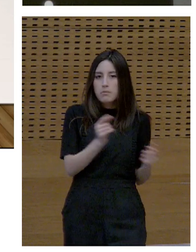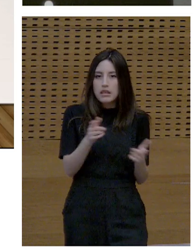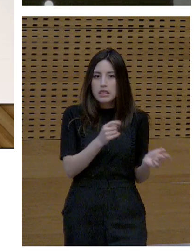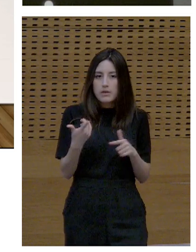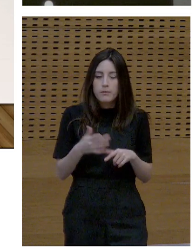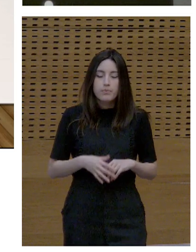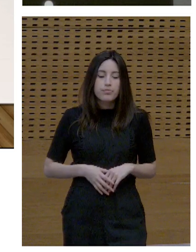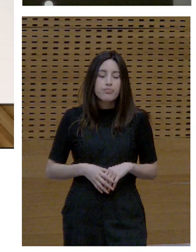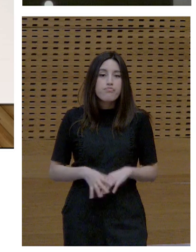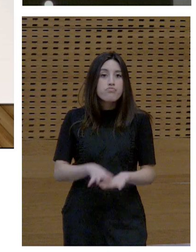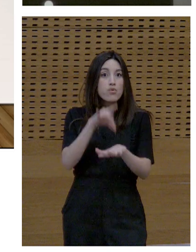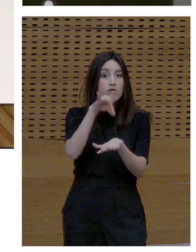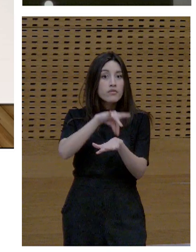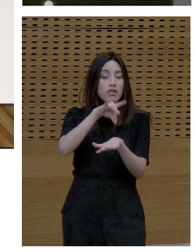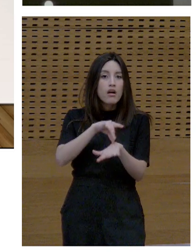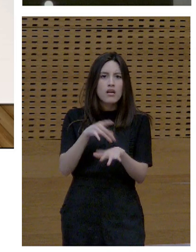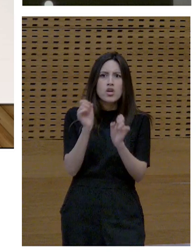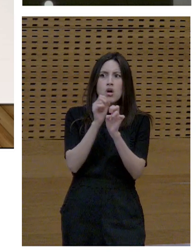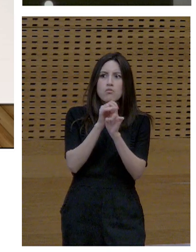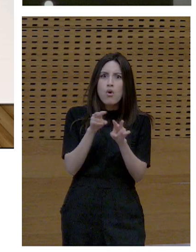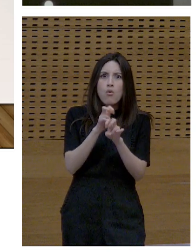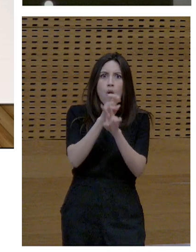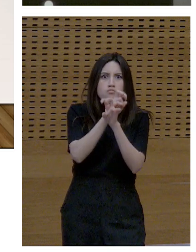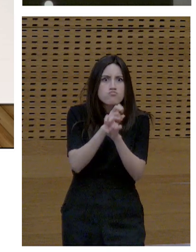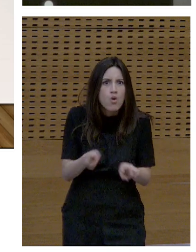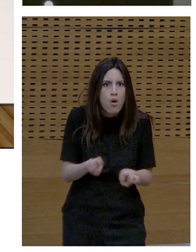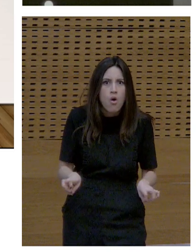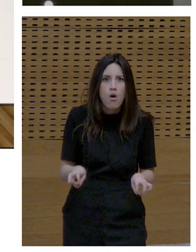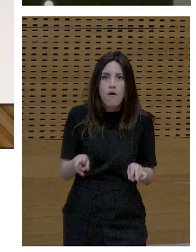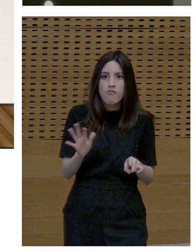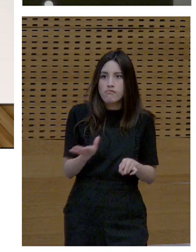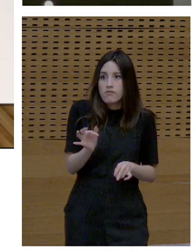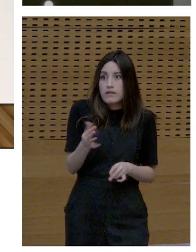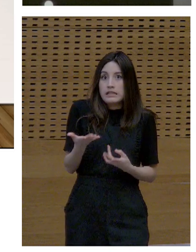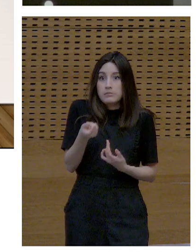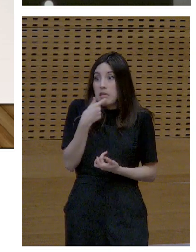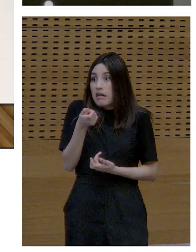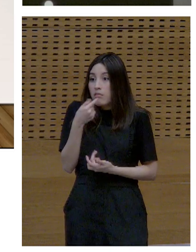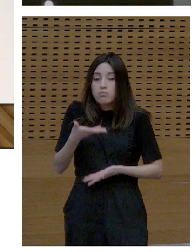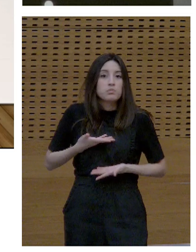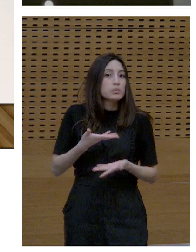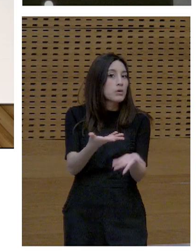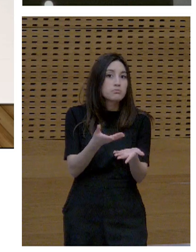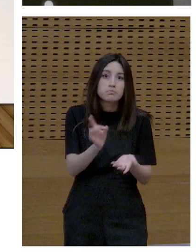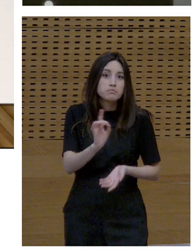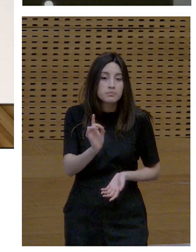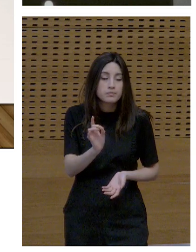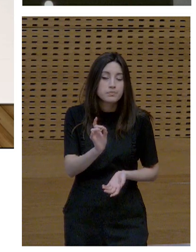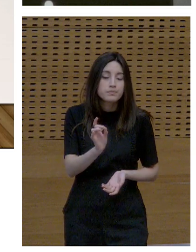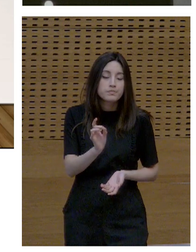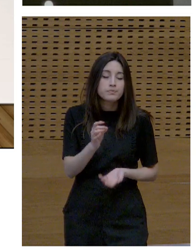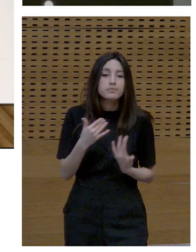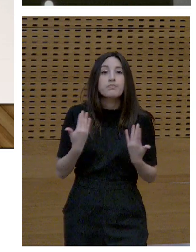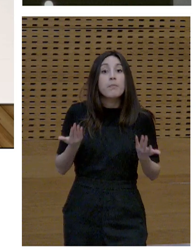enfermedad que avanzó más rápido y que respondía poco a la medicación, ¿no? Entonces,